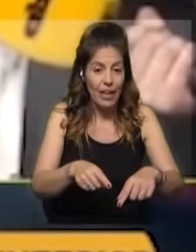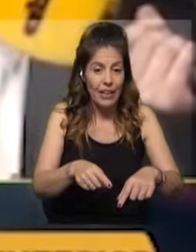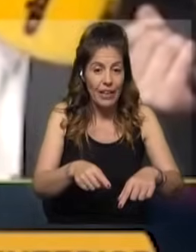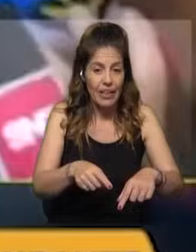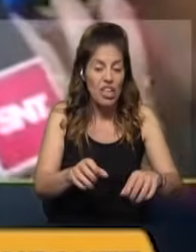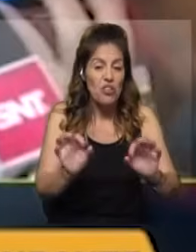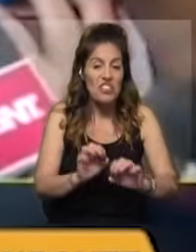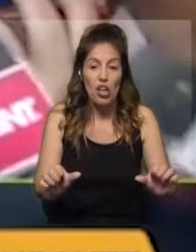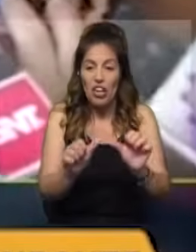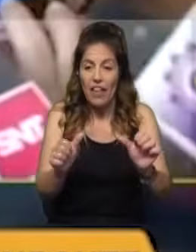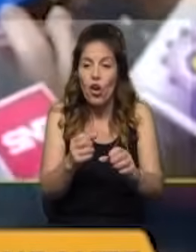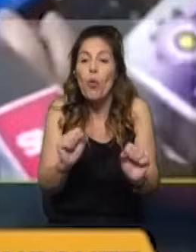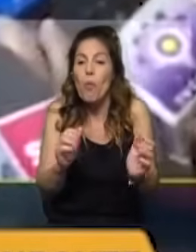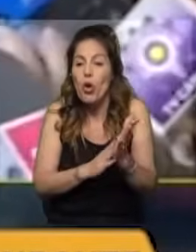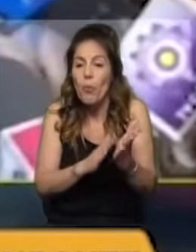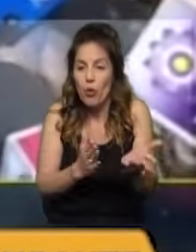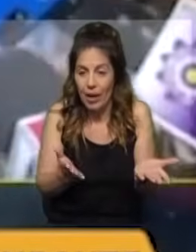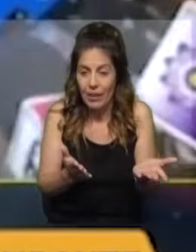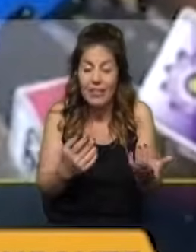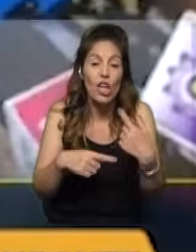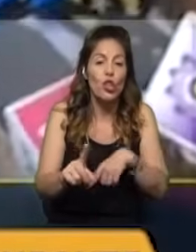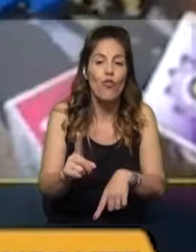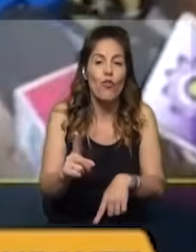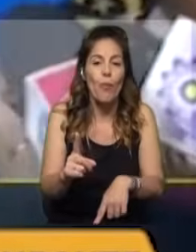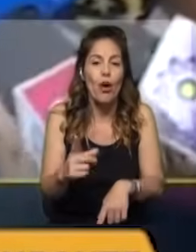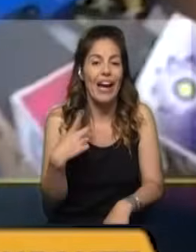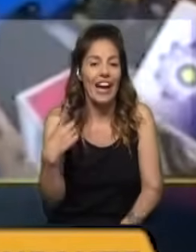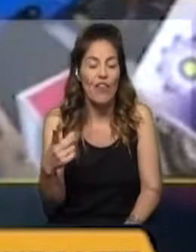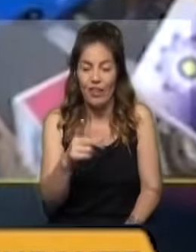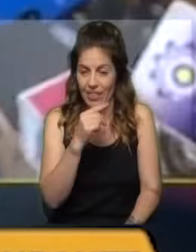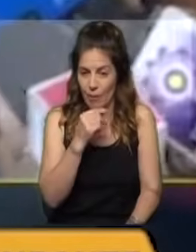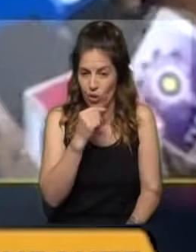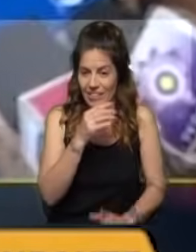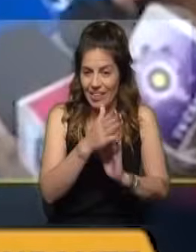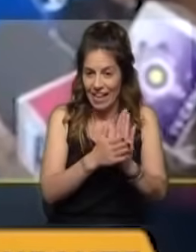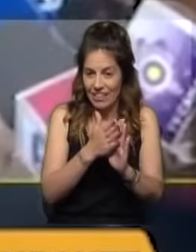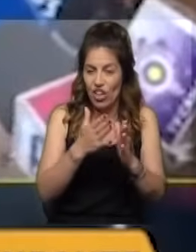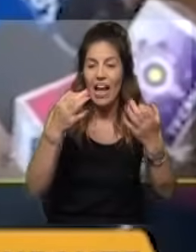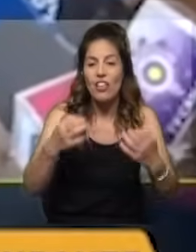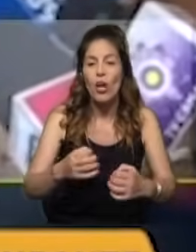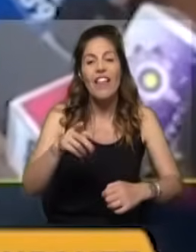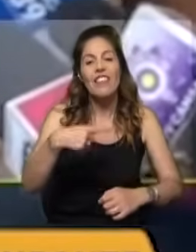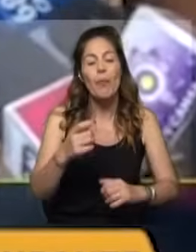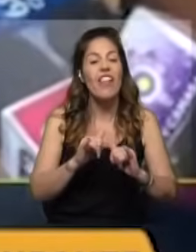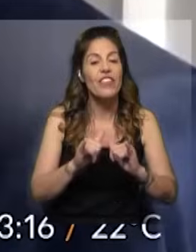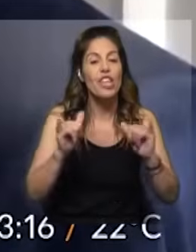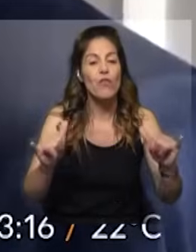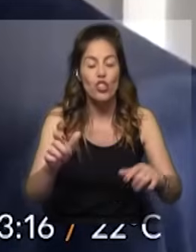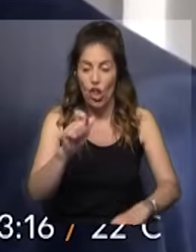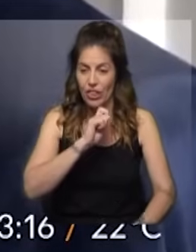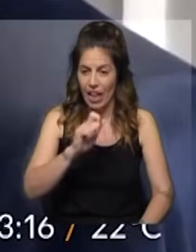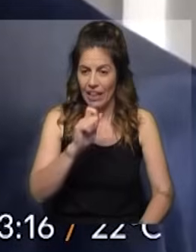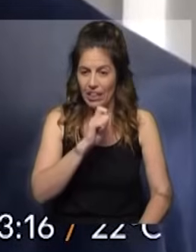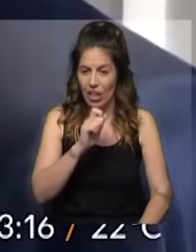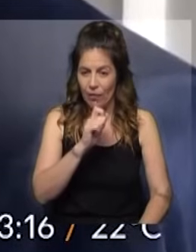probar de todos modos el comandante de la Policía Nacional Carlos Benítez aseguró que luego de la difusión de la entrevista se